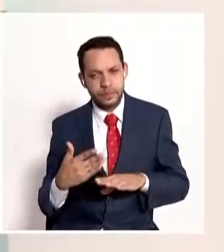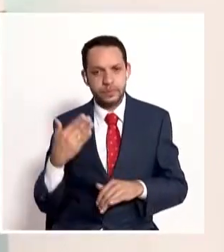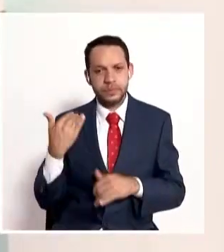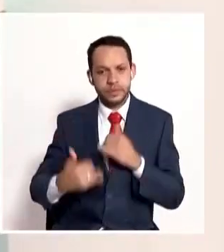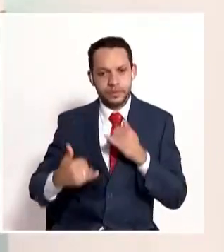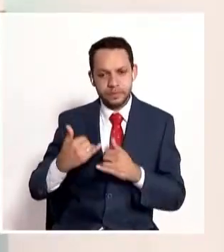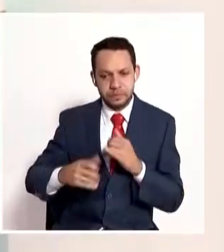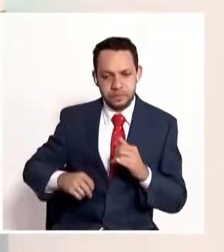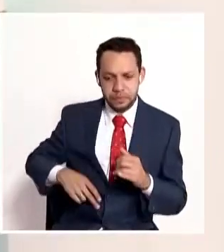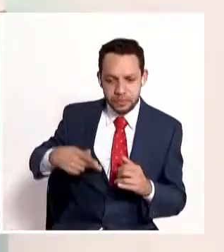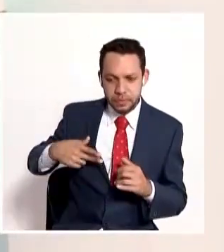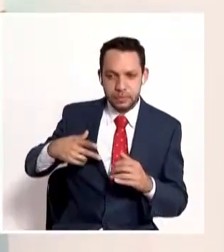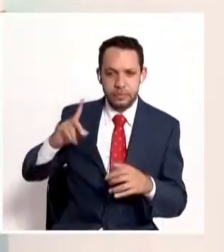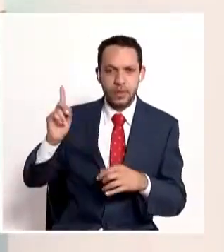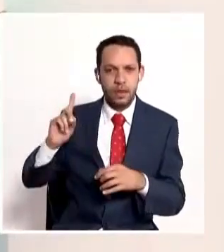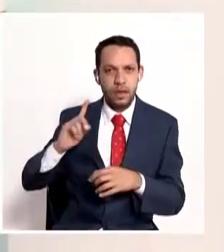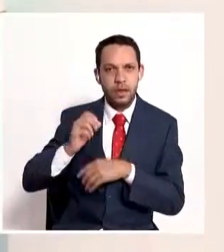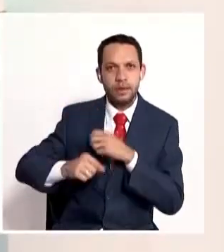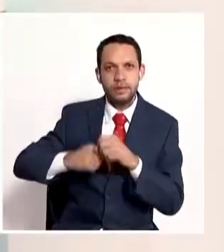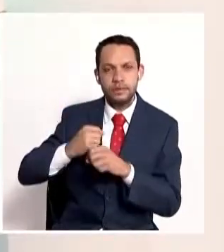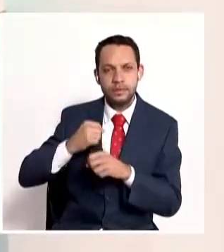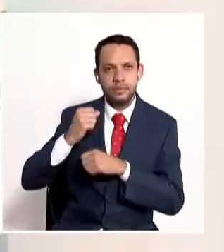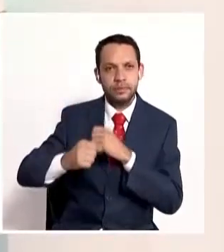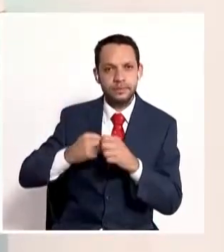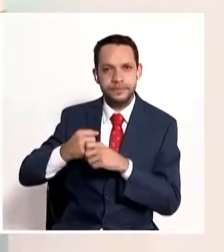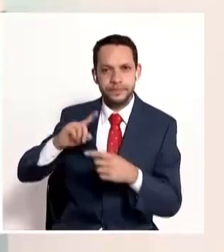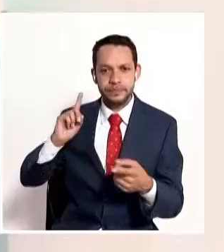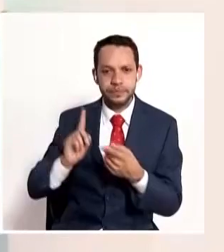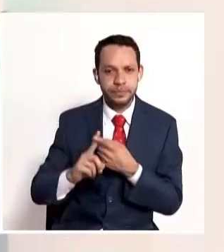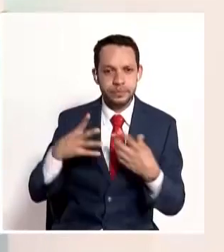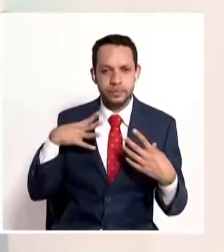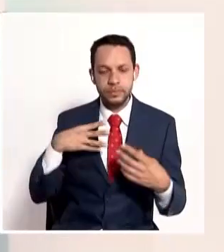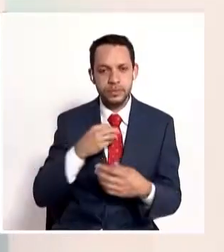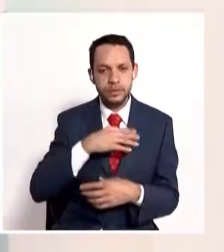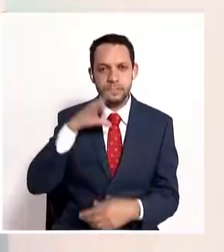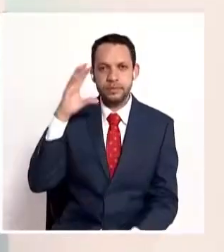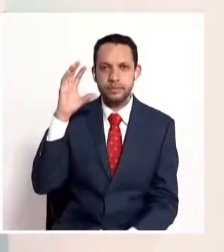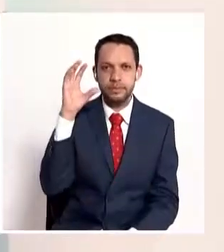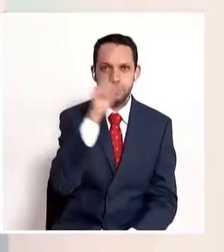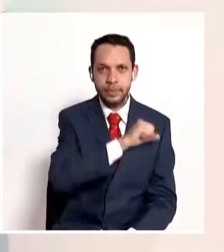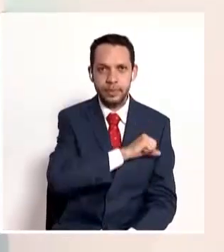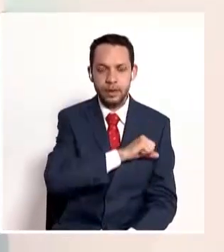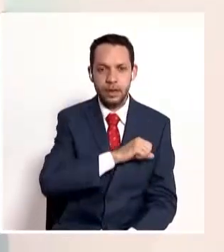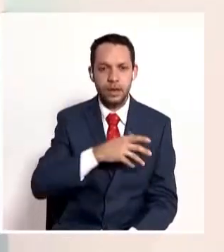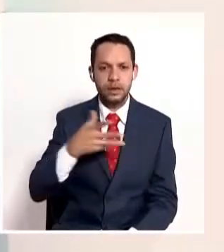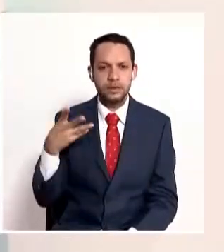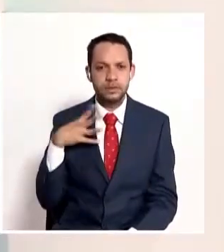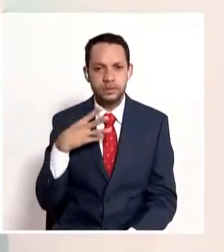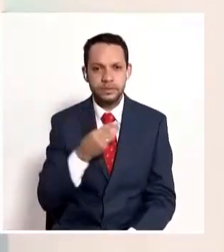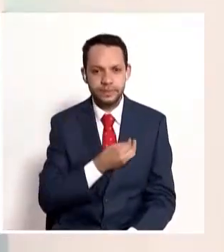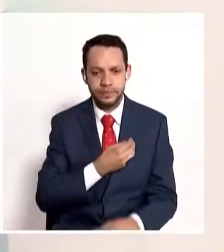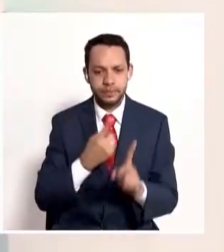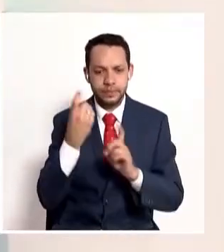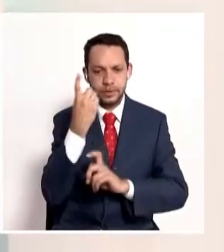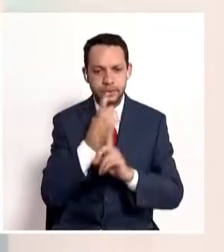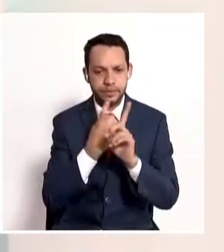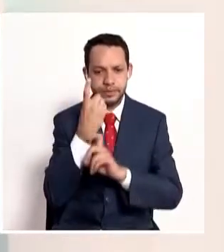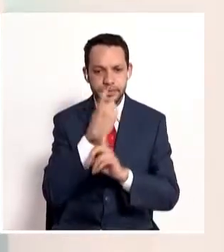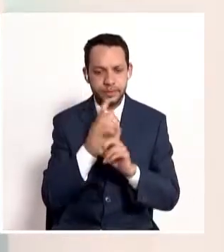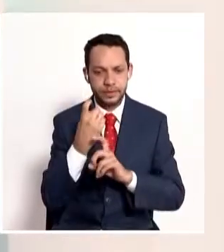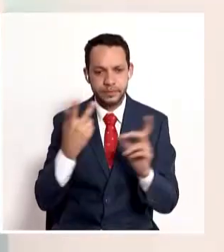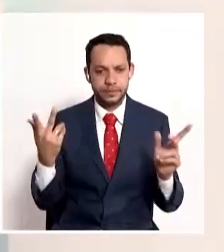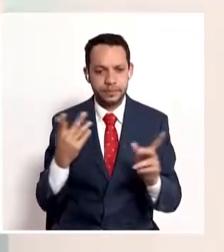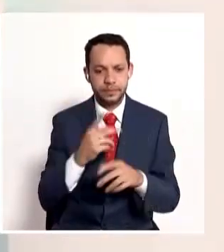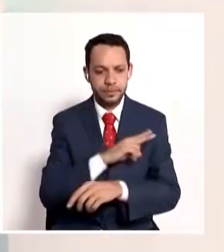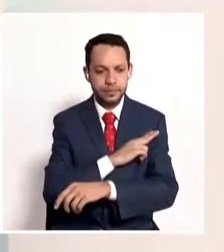de la vida entre los últimos años y cuando nos comenzamos a dar cuenta cuando comenzamos a analizar dónde está esa vitamina c